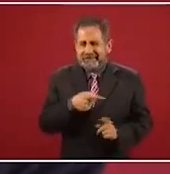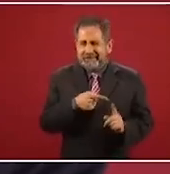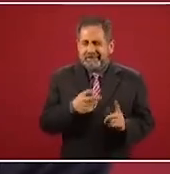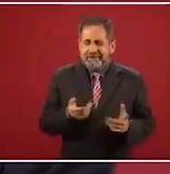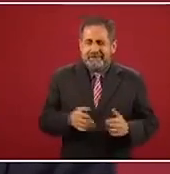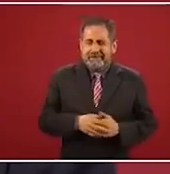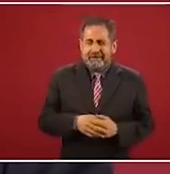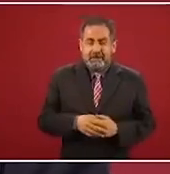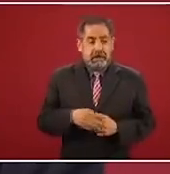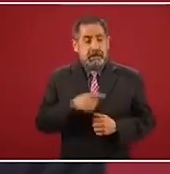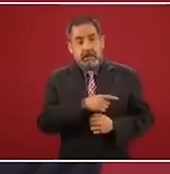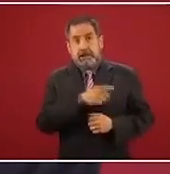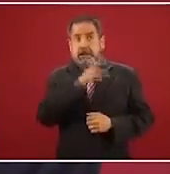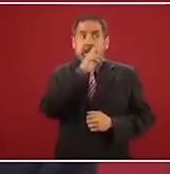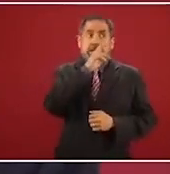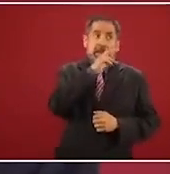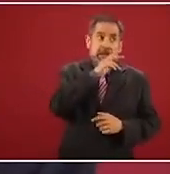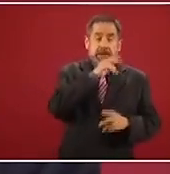muy preocupado, ¿no?